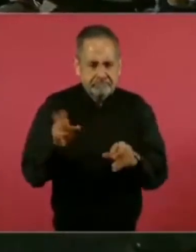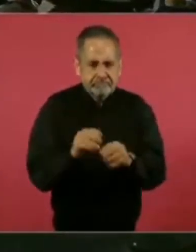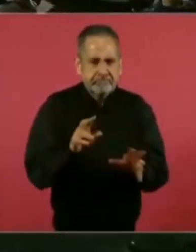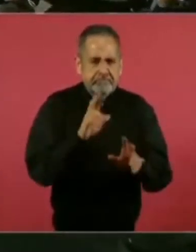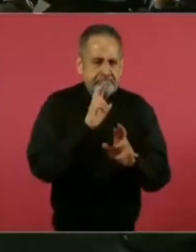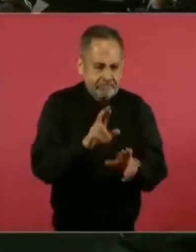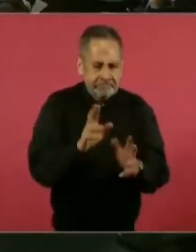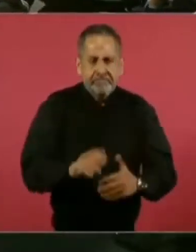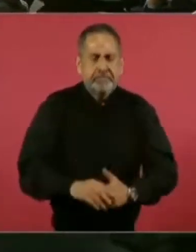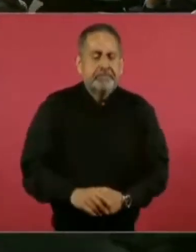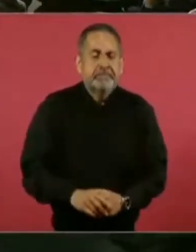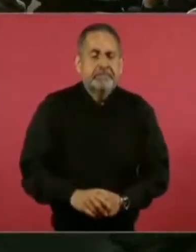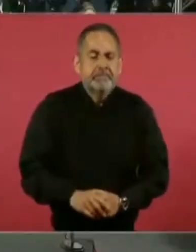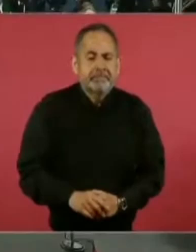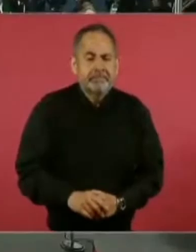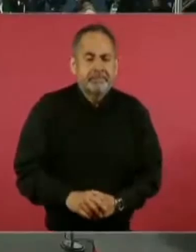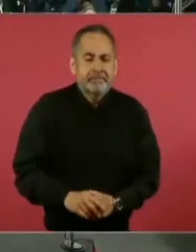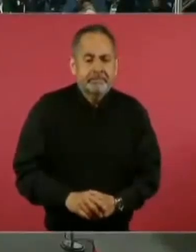no haya